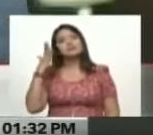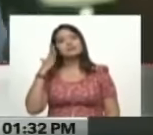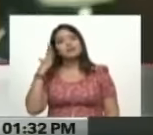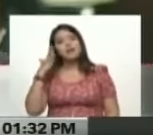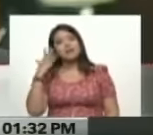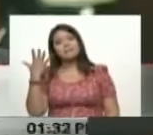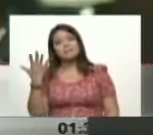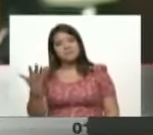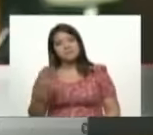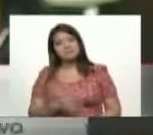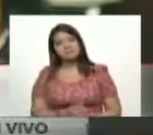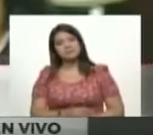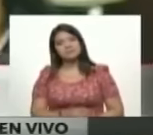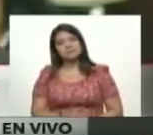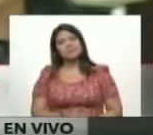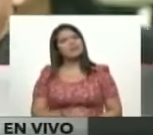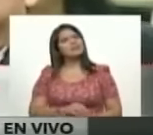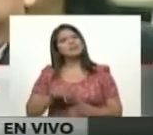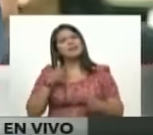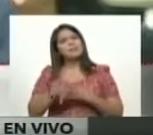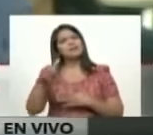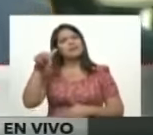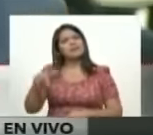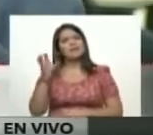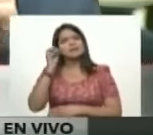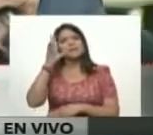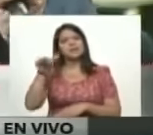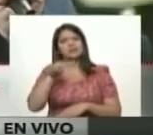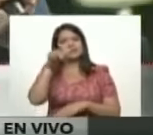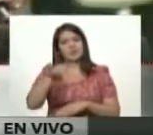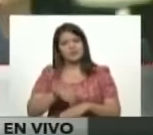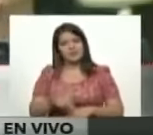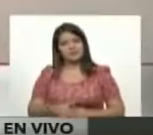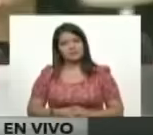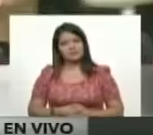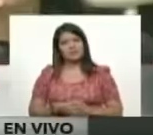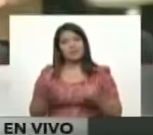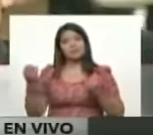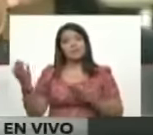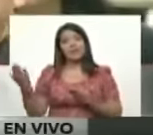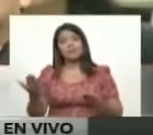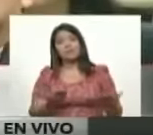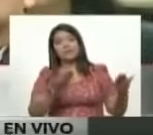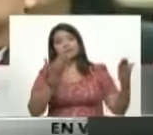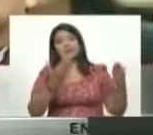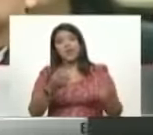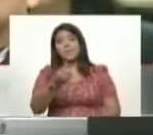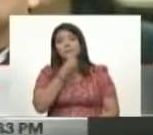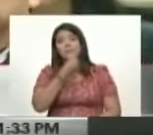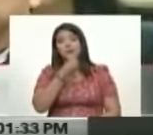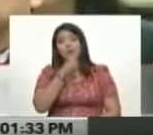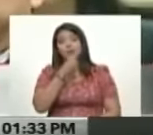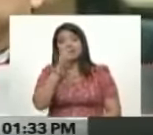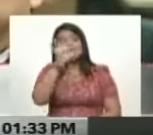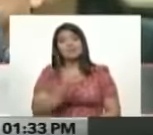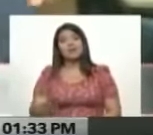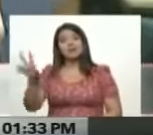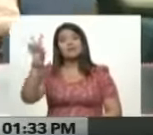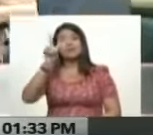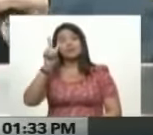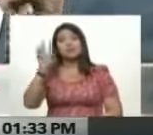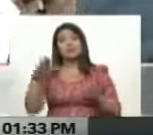viva voz lo que ocurre en esta Asamblea Nacional. Bienvenidos los periodistas de Venezuela y del